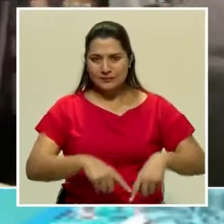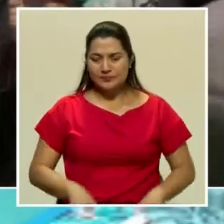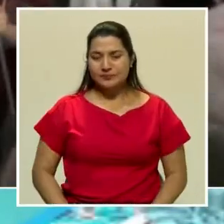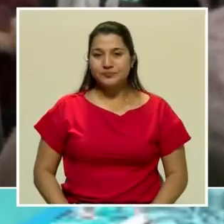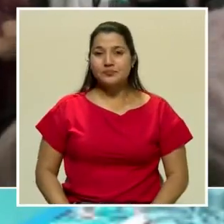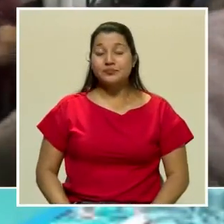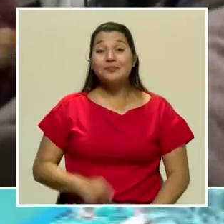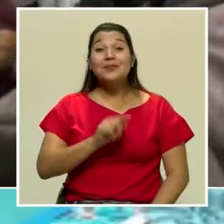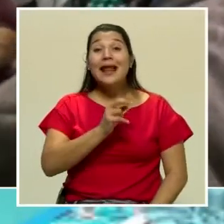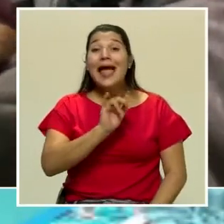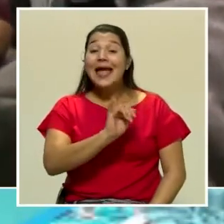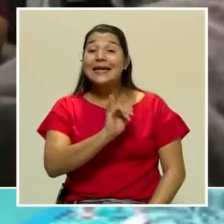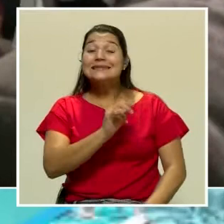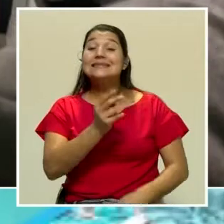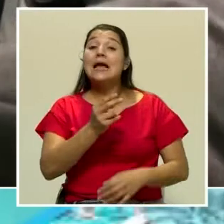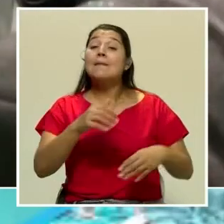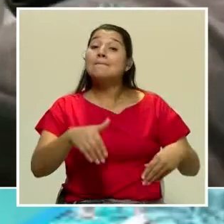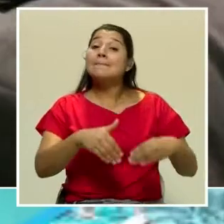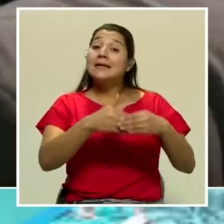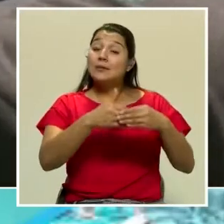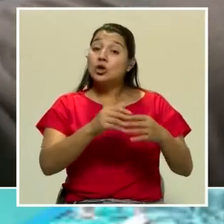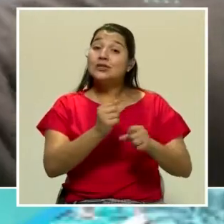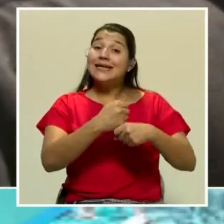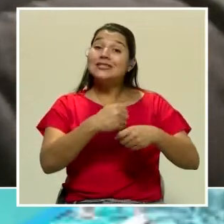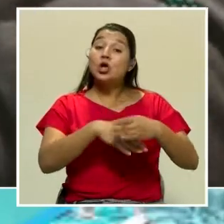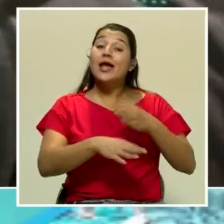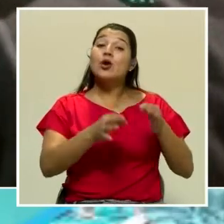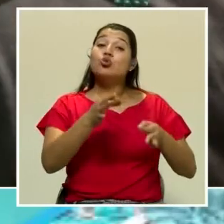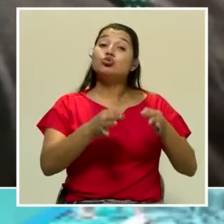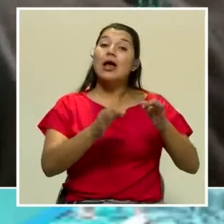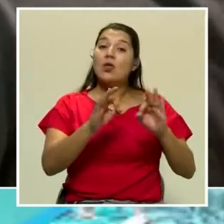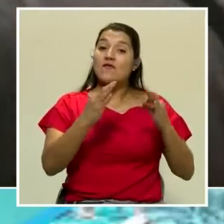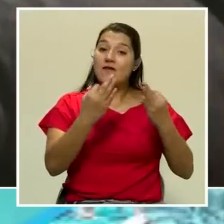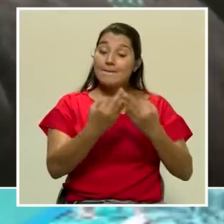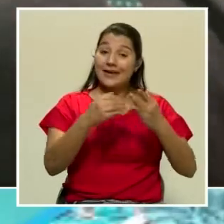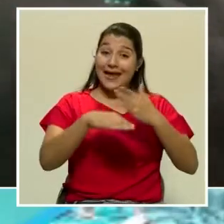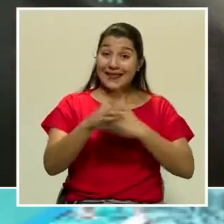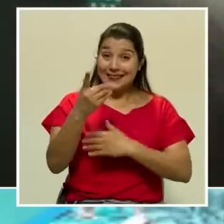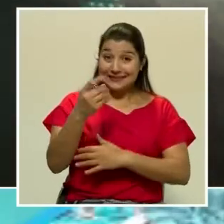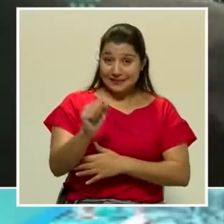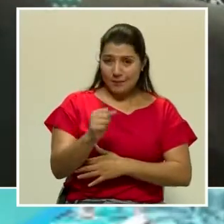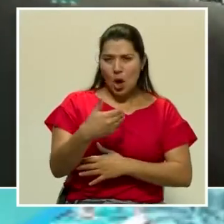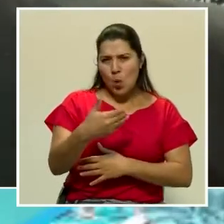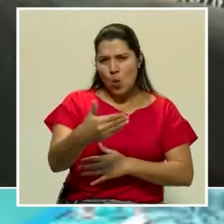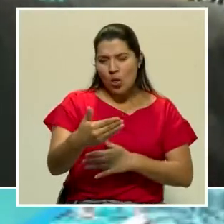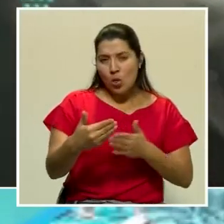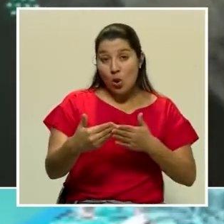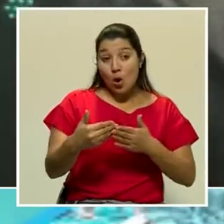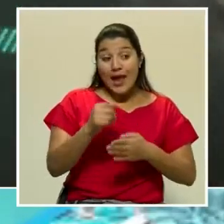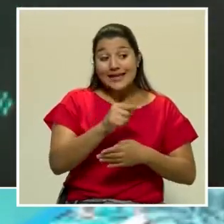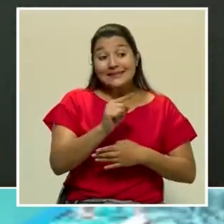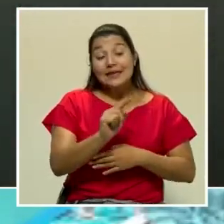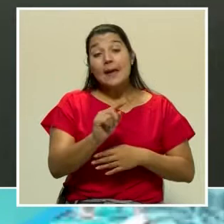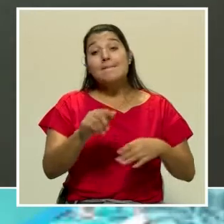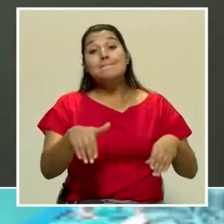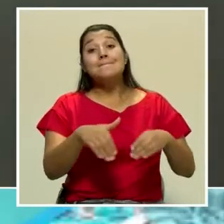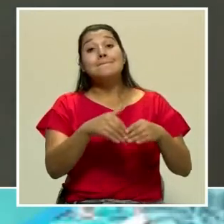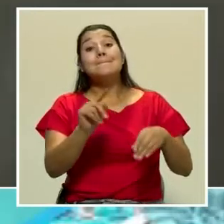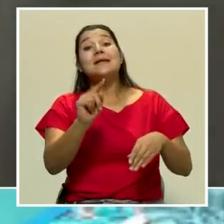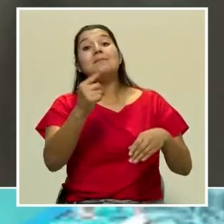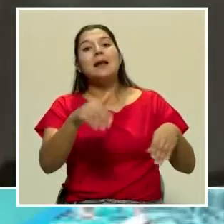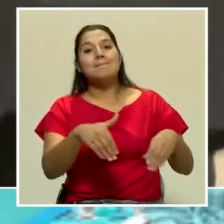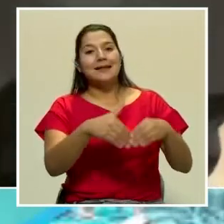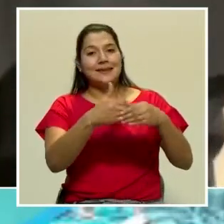Este matrimonio que se llevó a cabo en el Juzgado de Familia de Desamparados, como les decíamos, el primero en nuestro país en un juzgado de